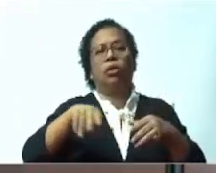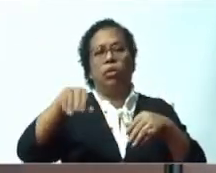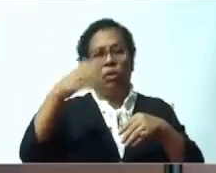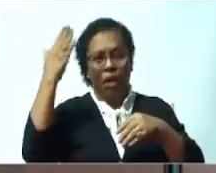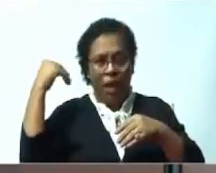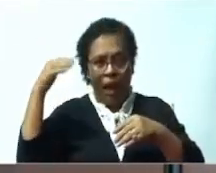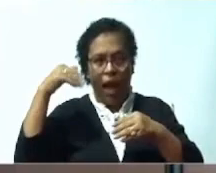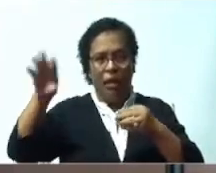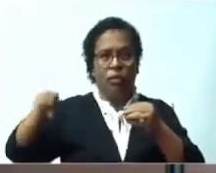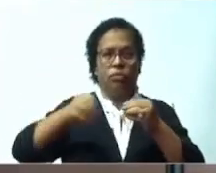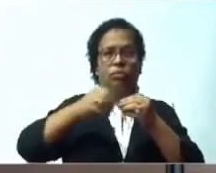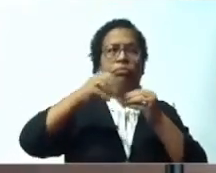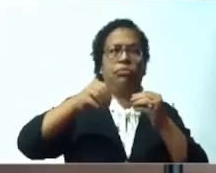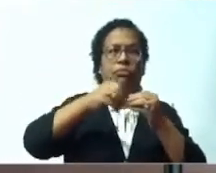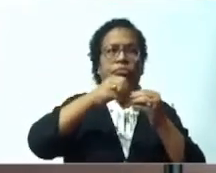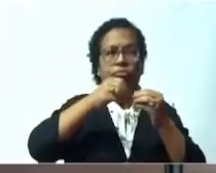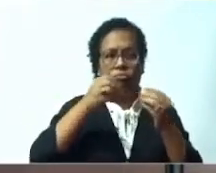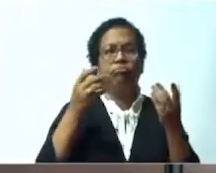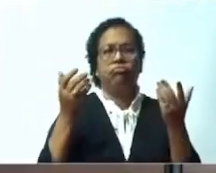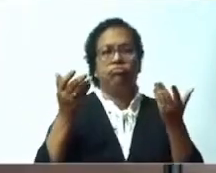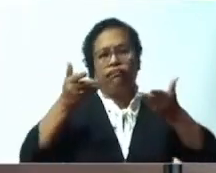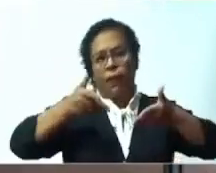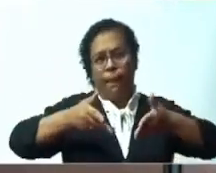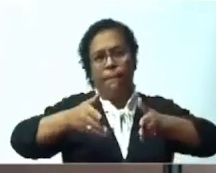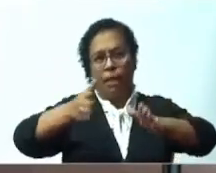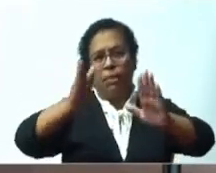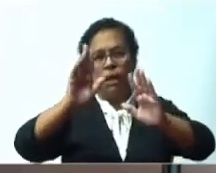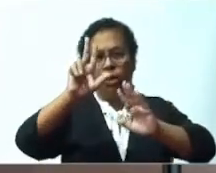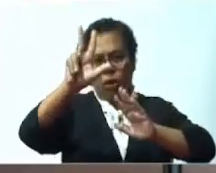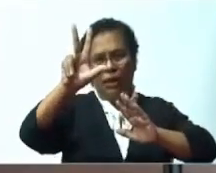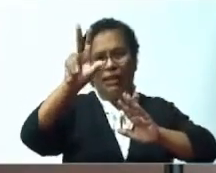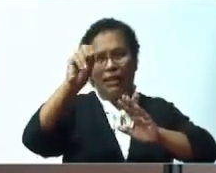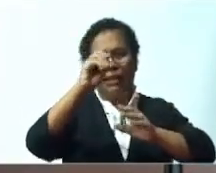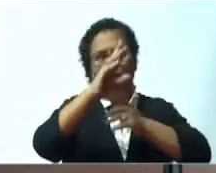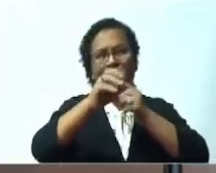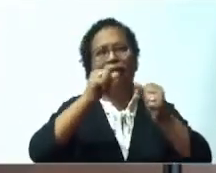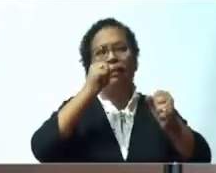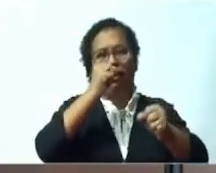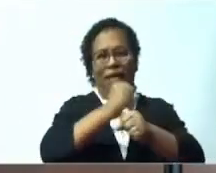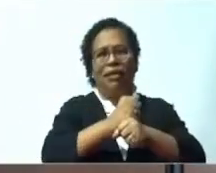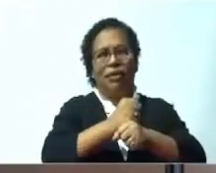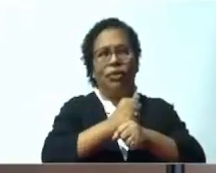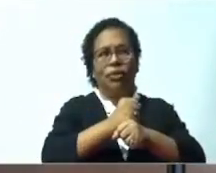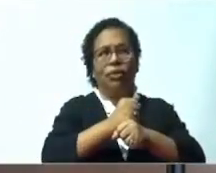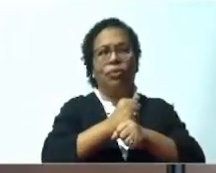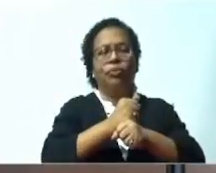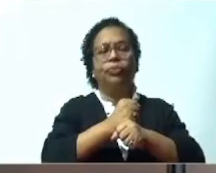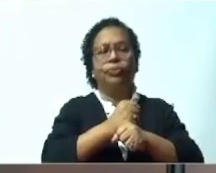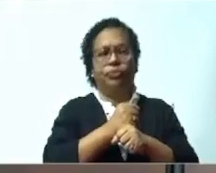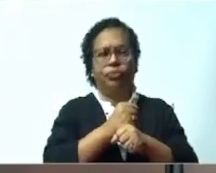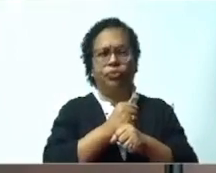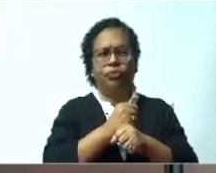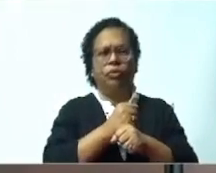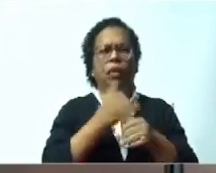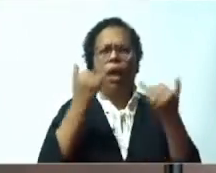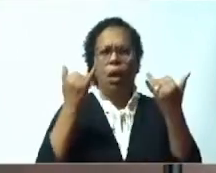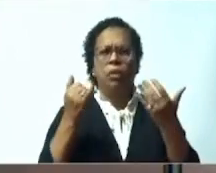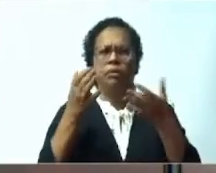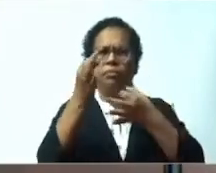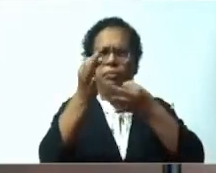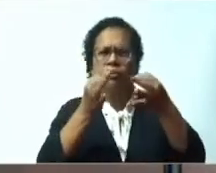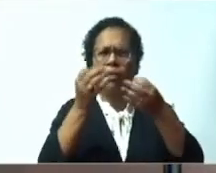anteriores a este contrato. Ahora bien, se habla del aumento, y aquí explico el aumento.